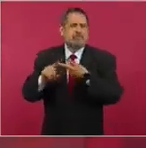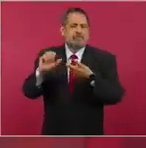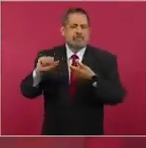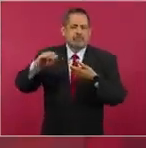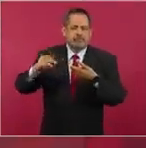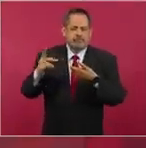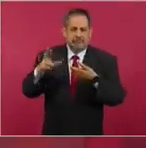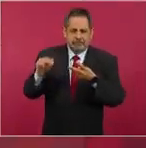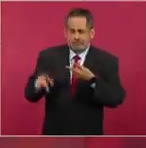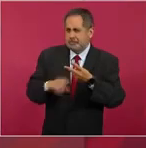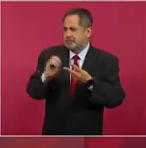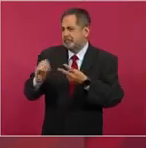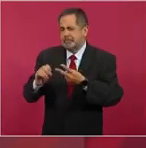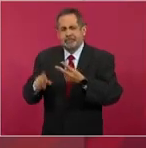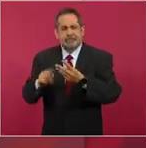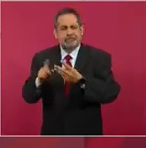amparos,